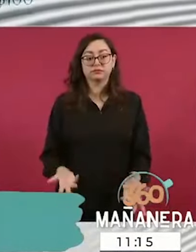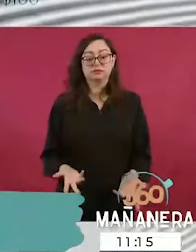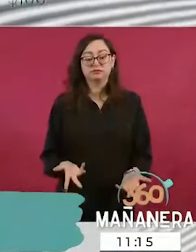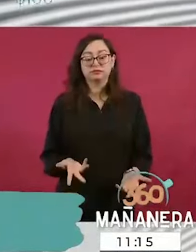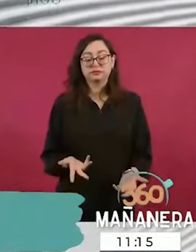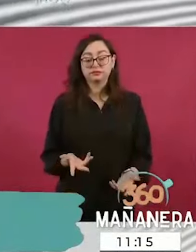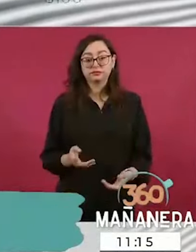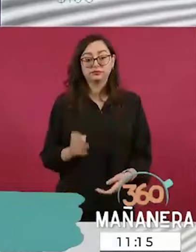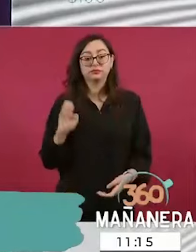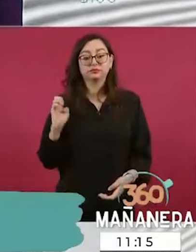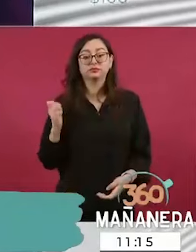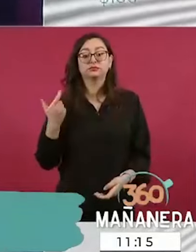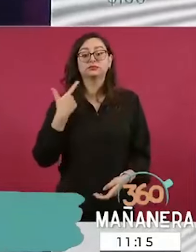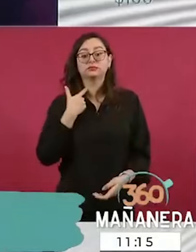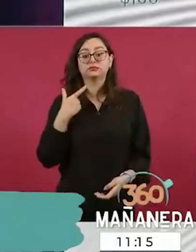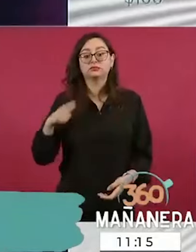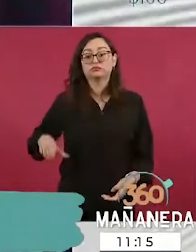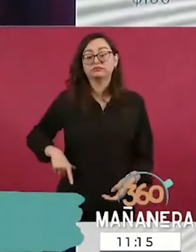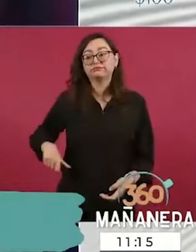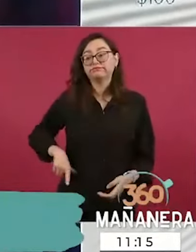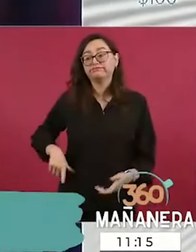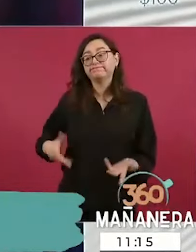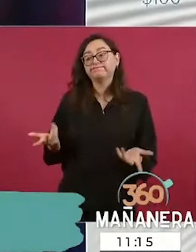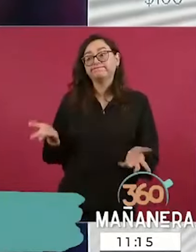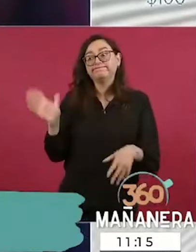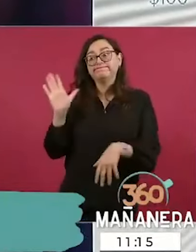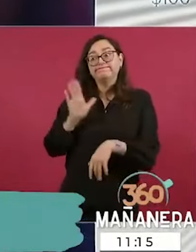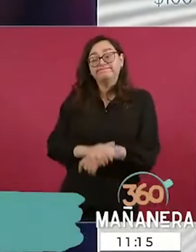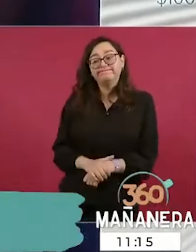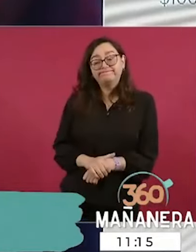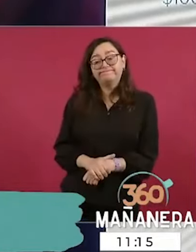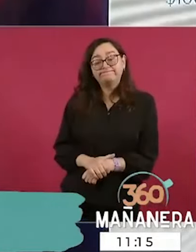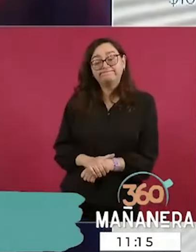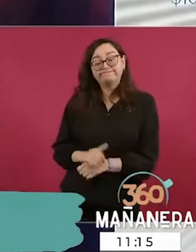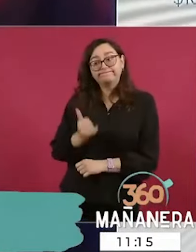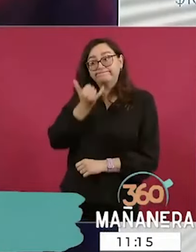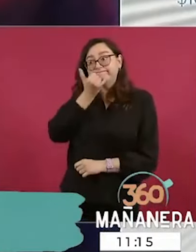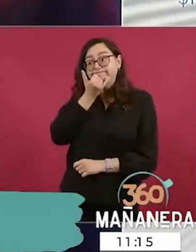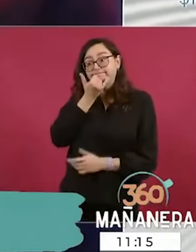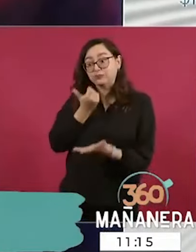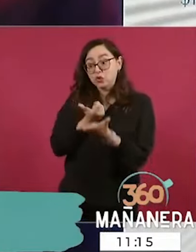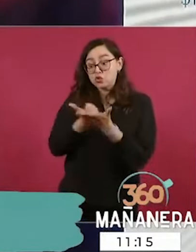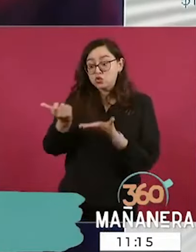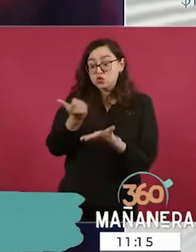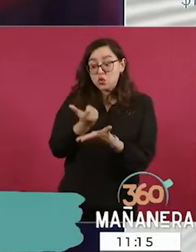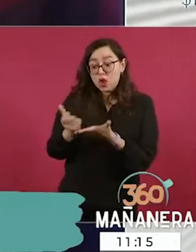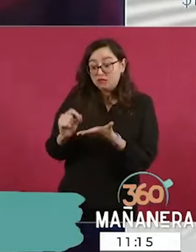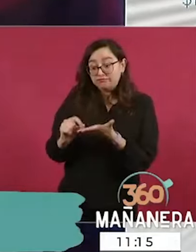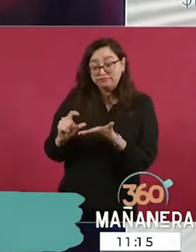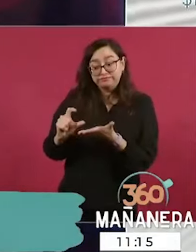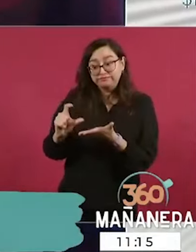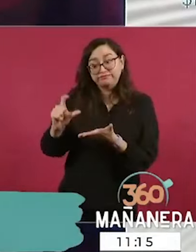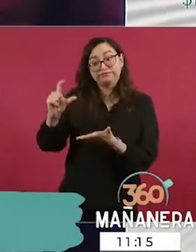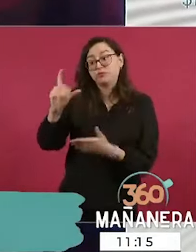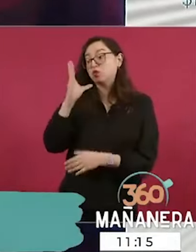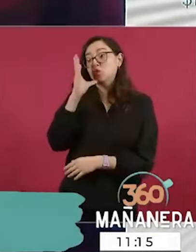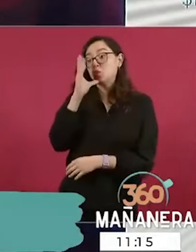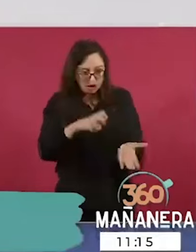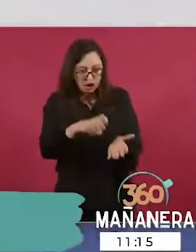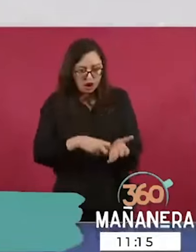de que si aumentaba el salario, sí va a incrementar la